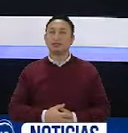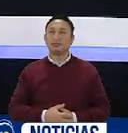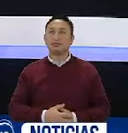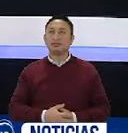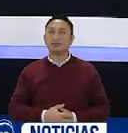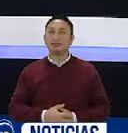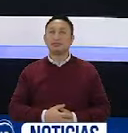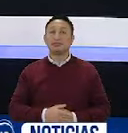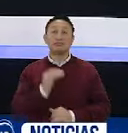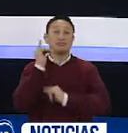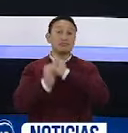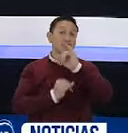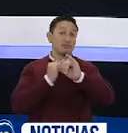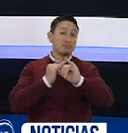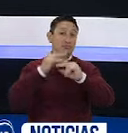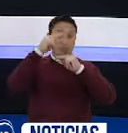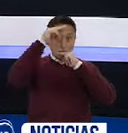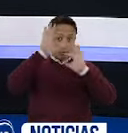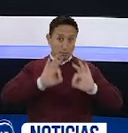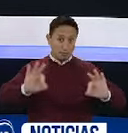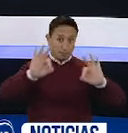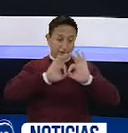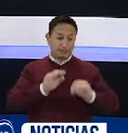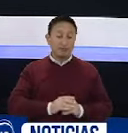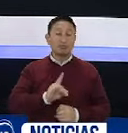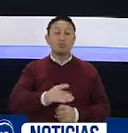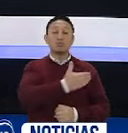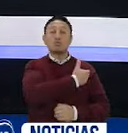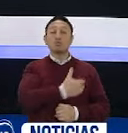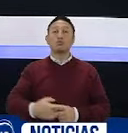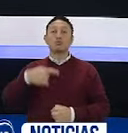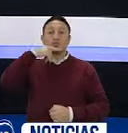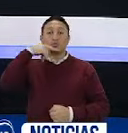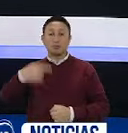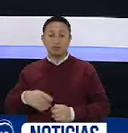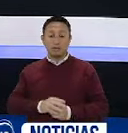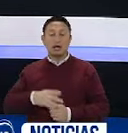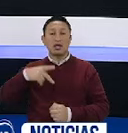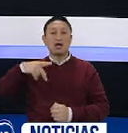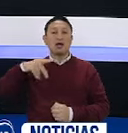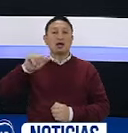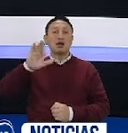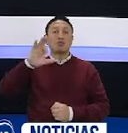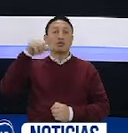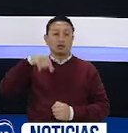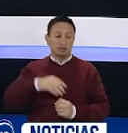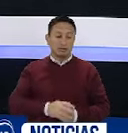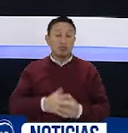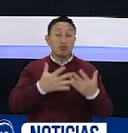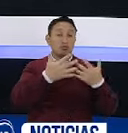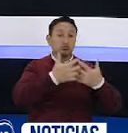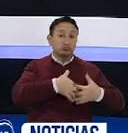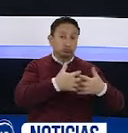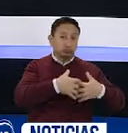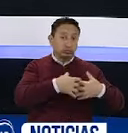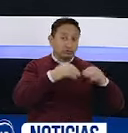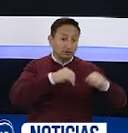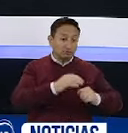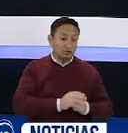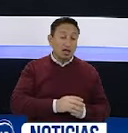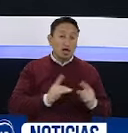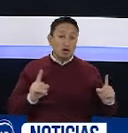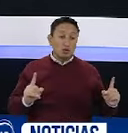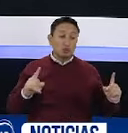En lo más destacado del acontecer internacional, el presidente ruso Vladimir Putin señaló que fabricará de forma masiva el